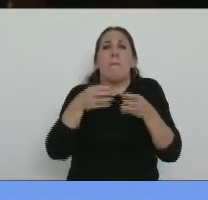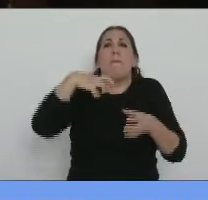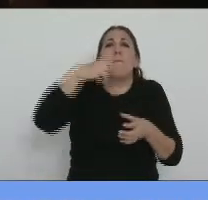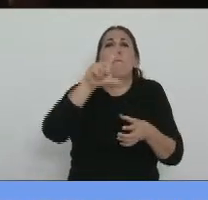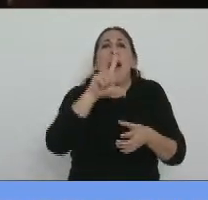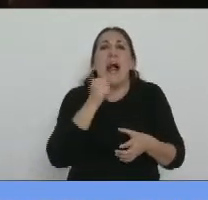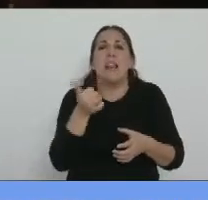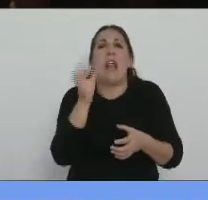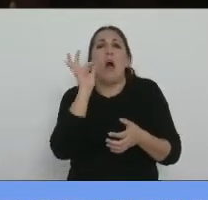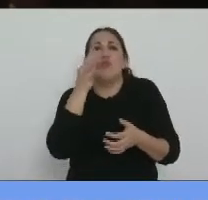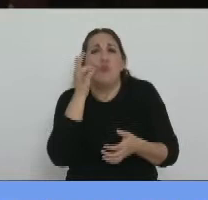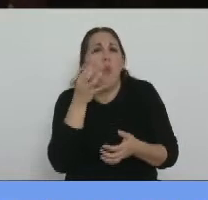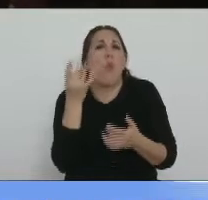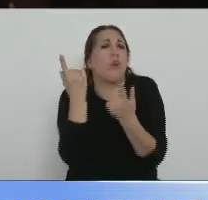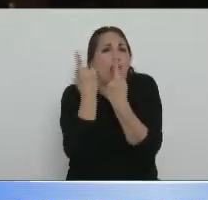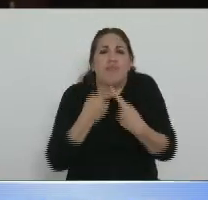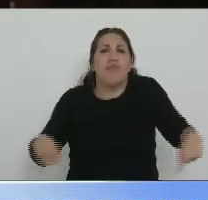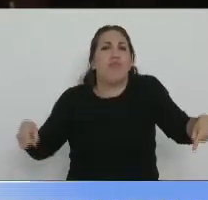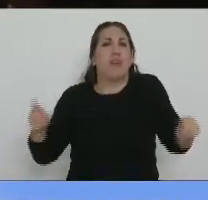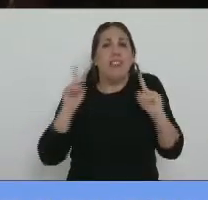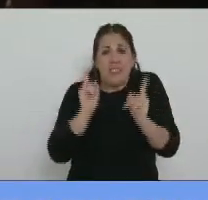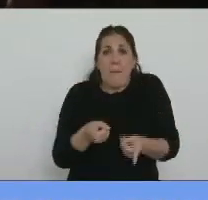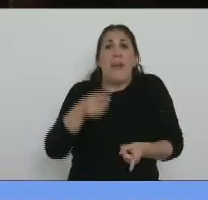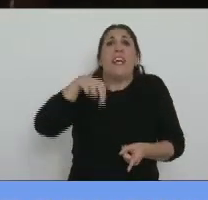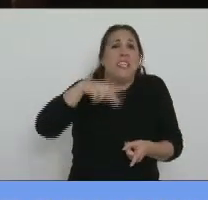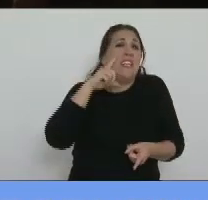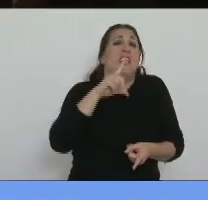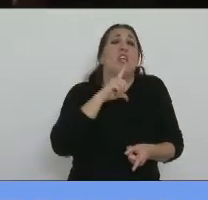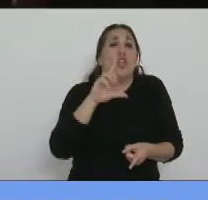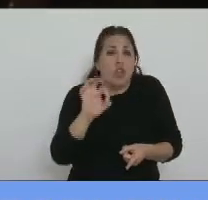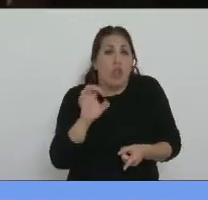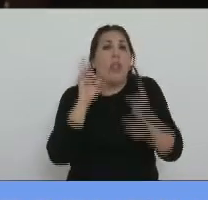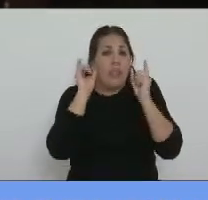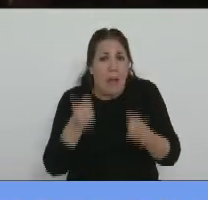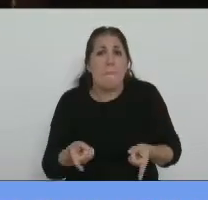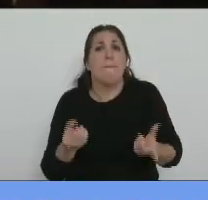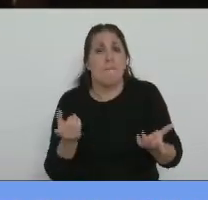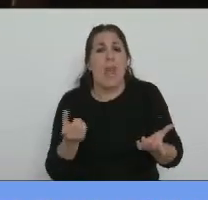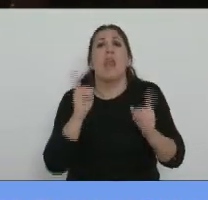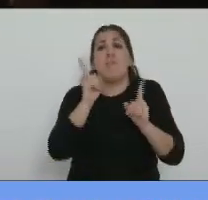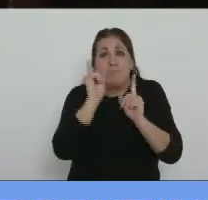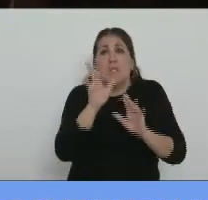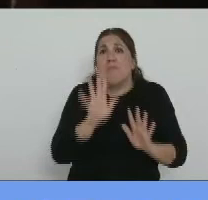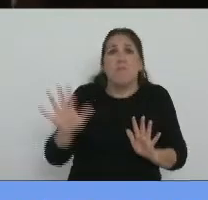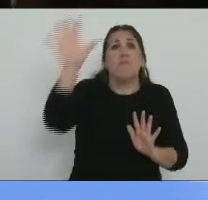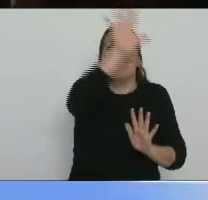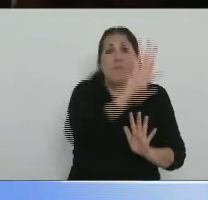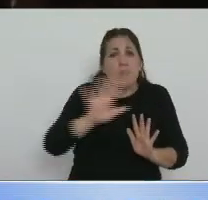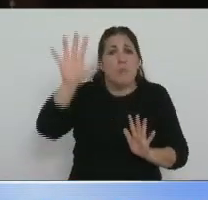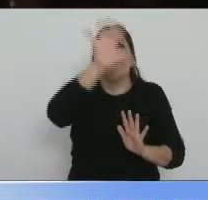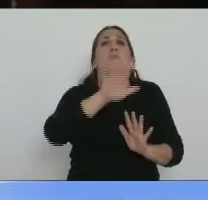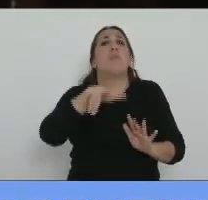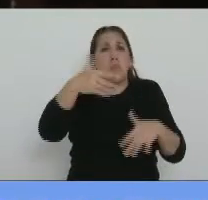va a ser también nuestro litio va a ser también una región que se va a sostener y va a generar